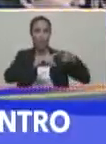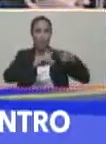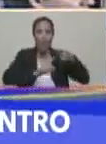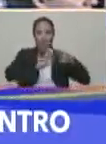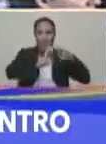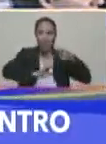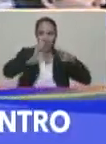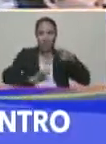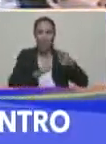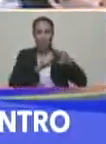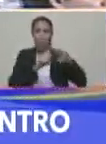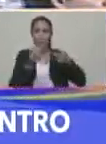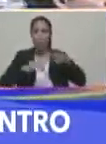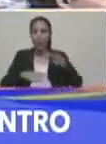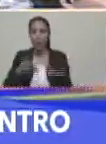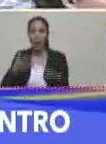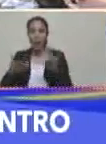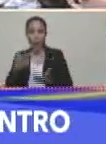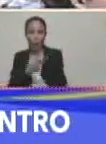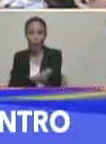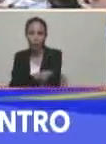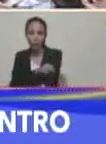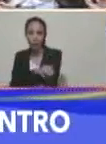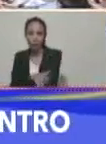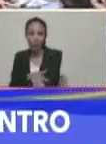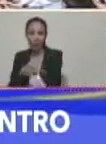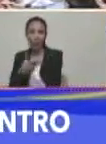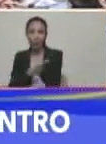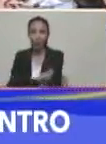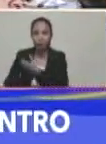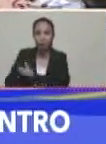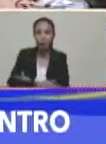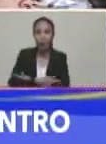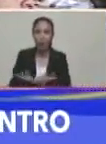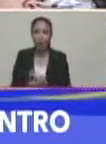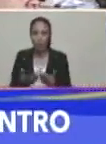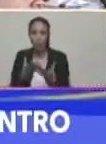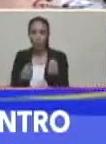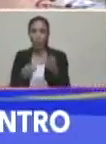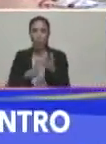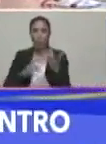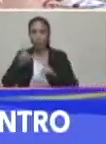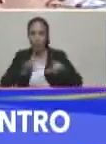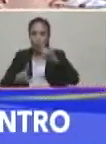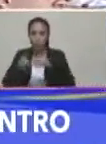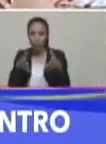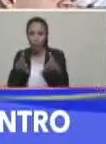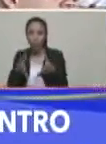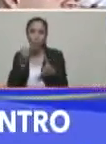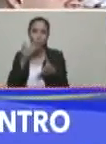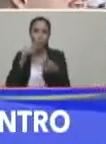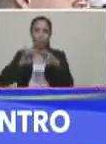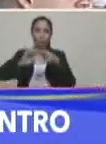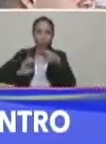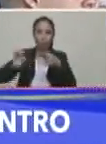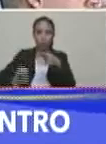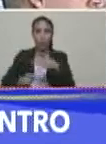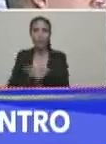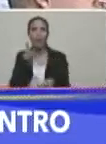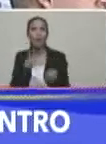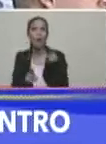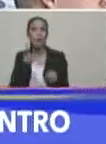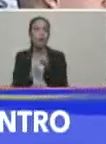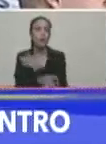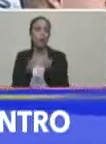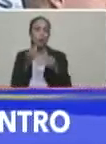los exámenes. Porque a veces nosotros mismos invisibilizamos la obra gigantesca que la revolución